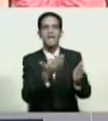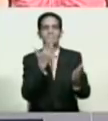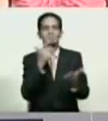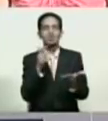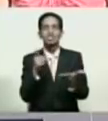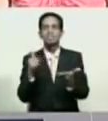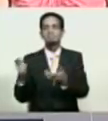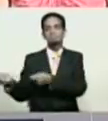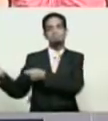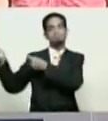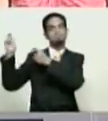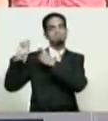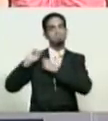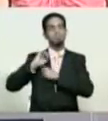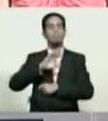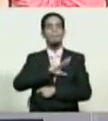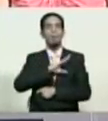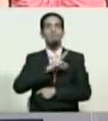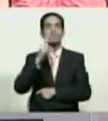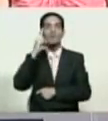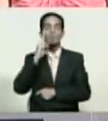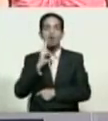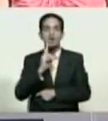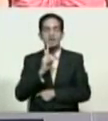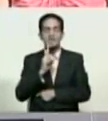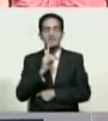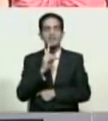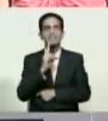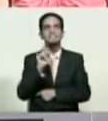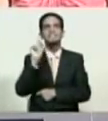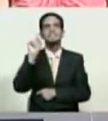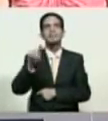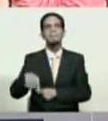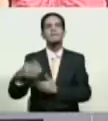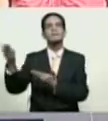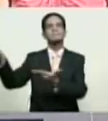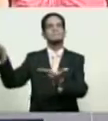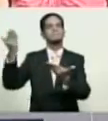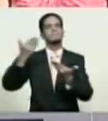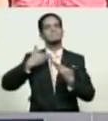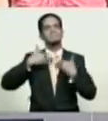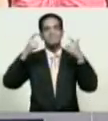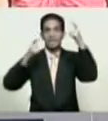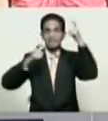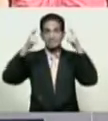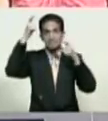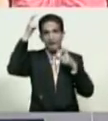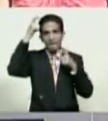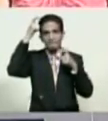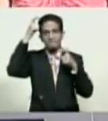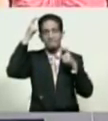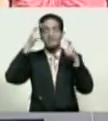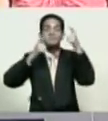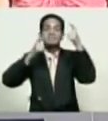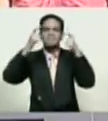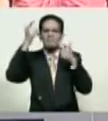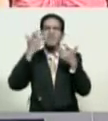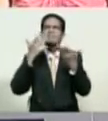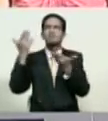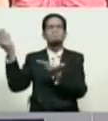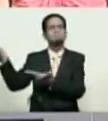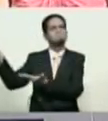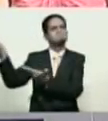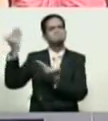de nuestro libertador Simón Bolívar, pero también el legado del comandante Hugo Chávez, un legado que ha consolidado